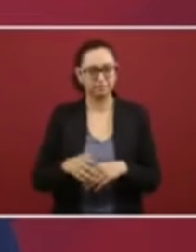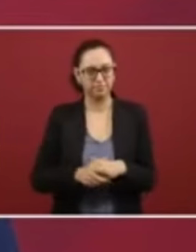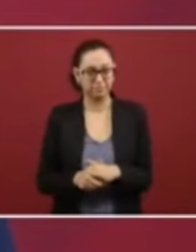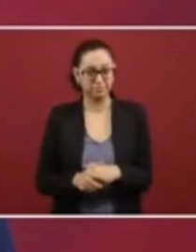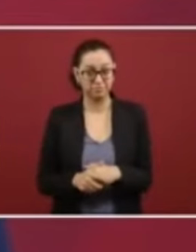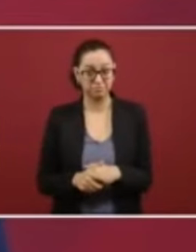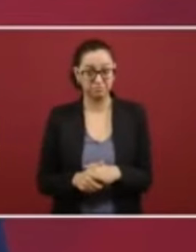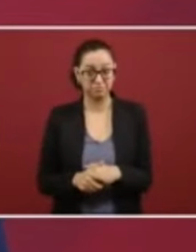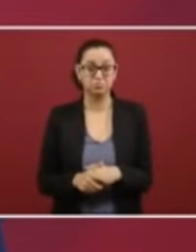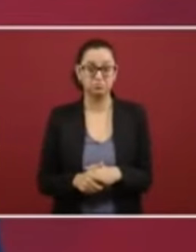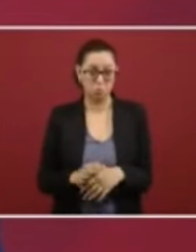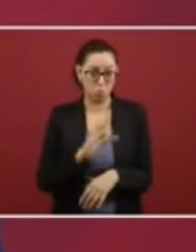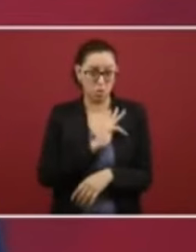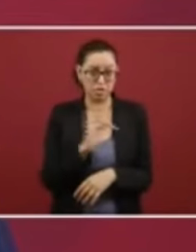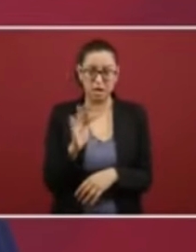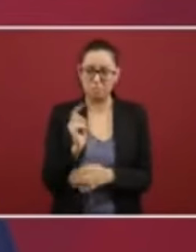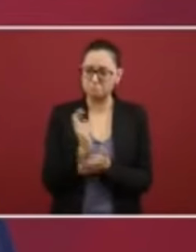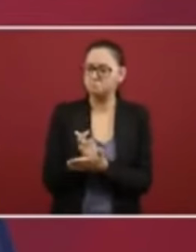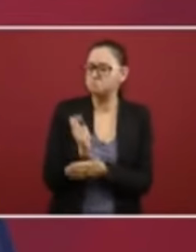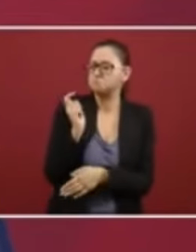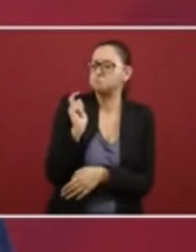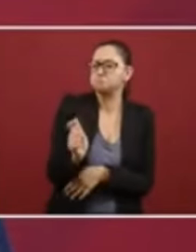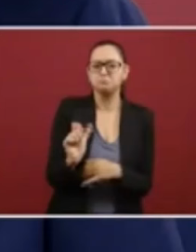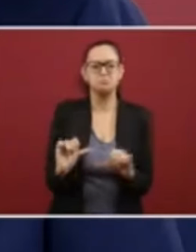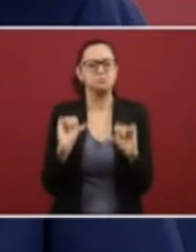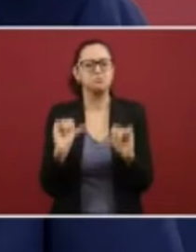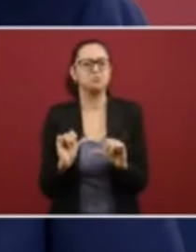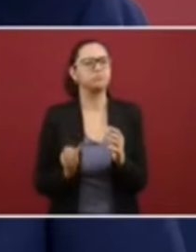Tenía derecho a fianza.